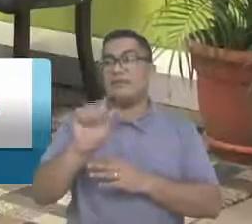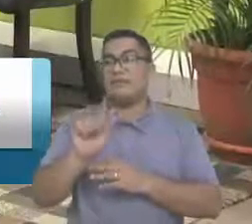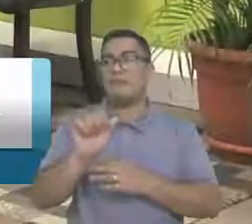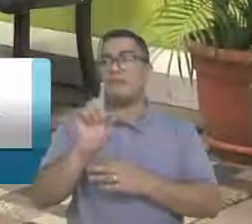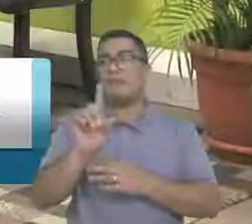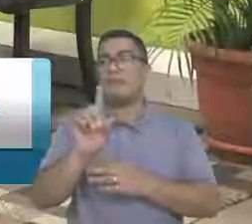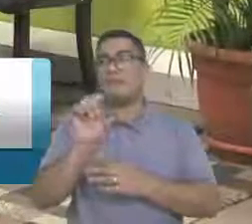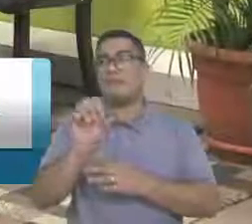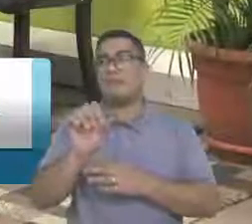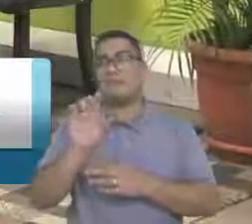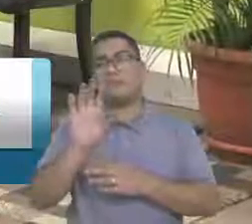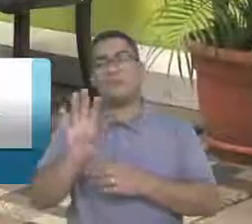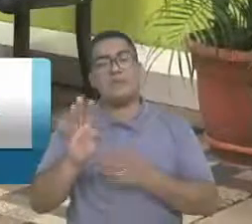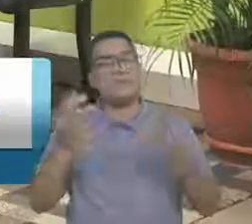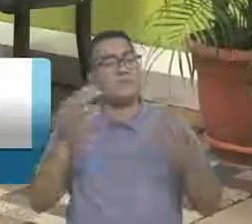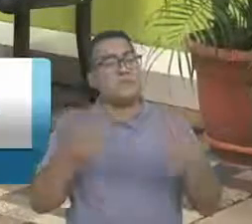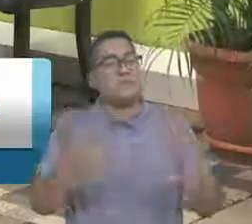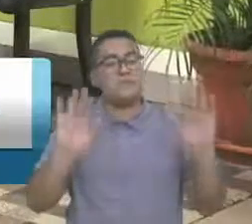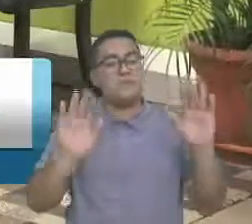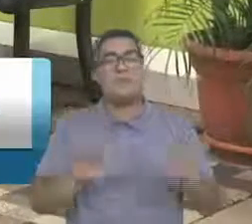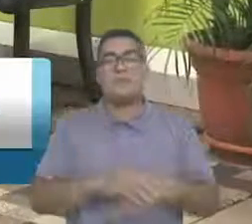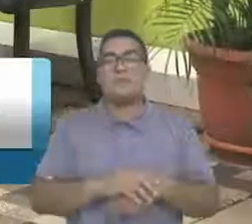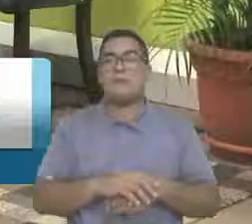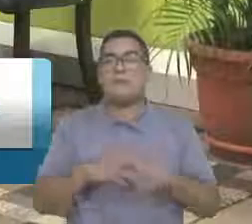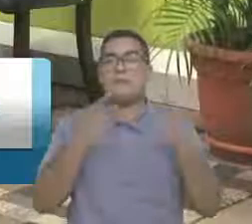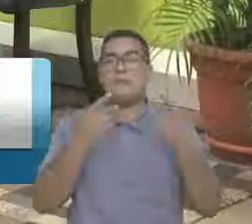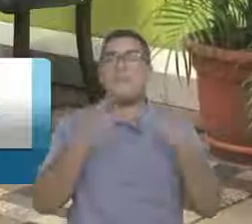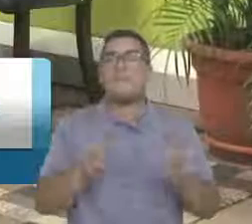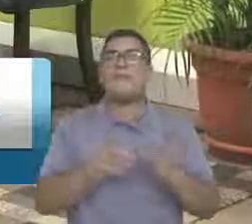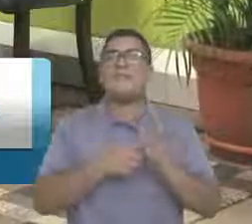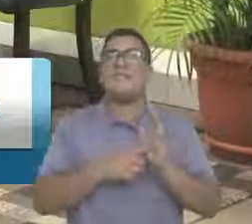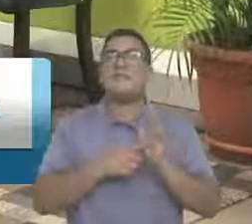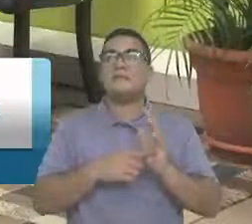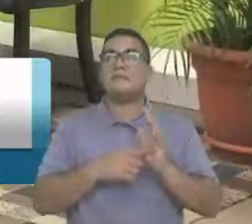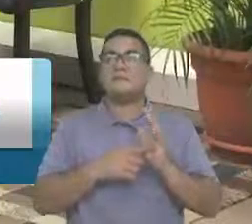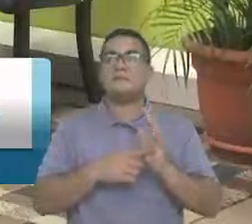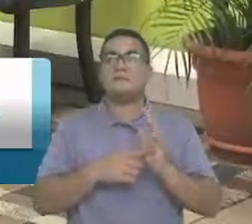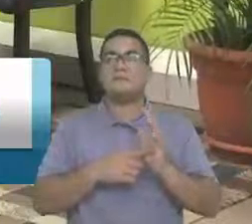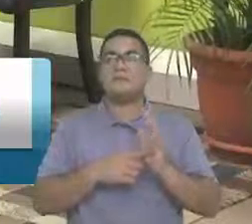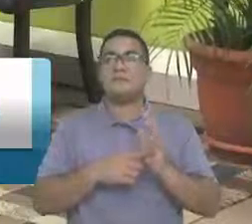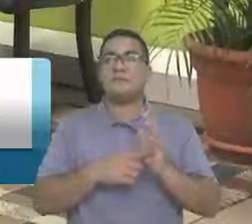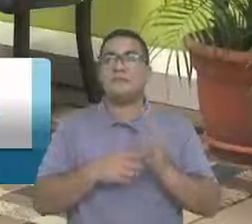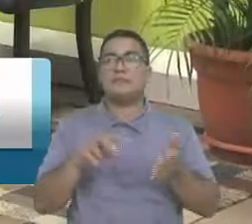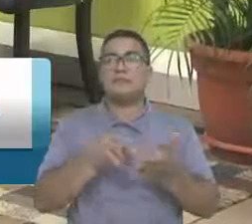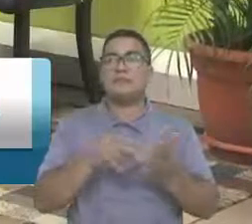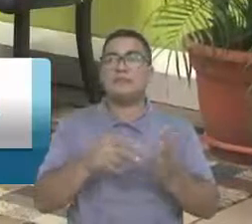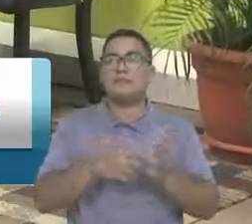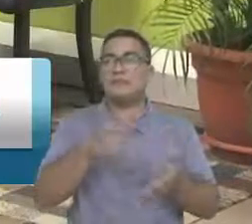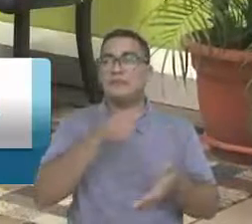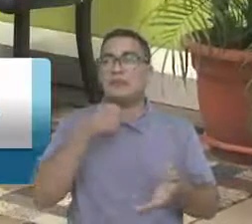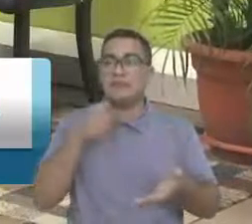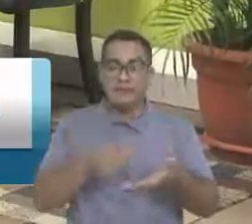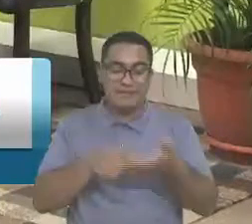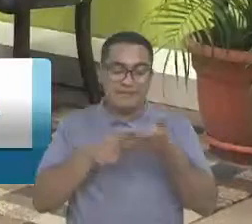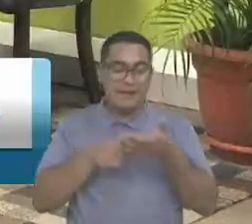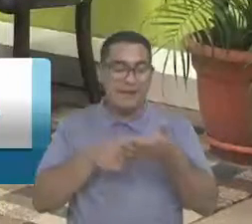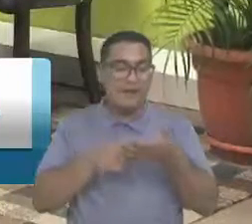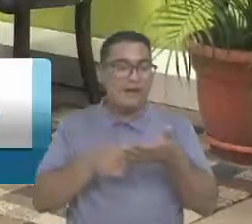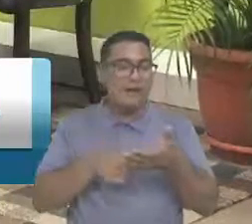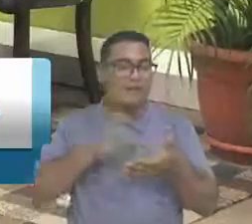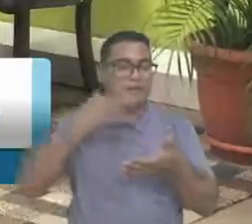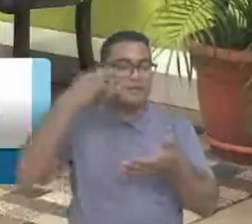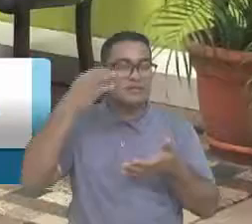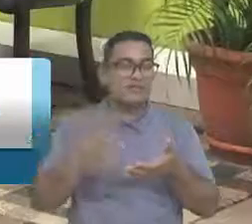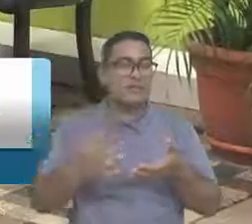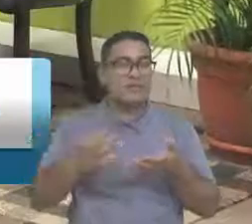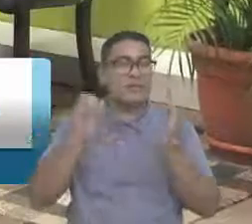valor como valor normal. Pero de hecho, no es una prueba estadísticamente significativa que